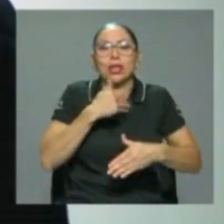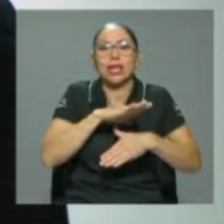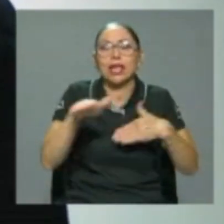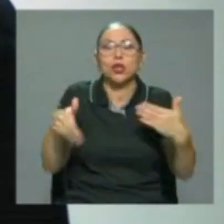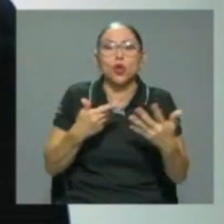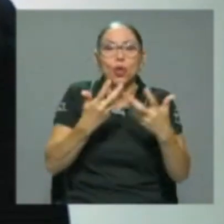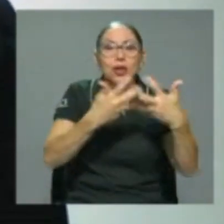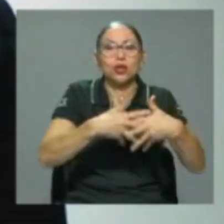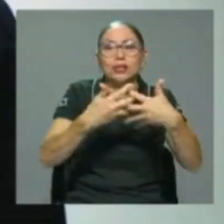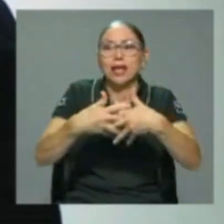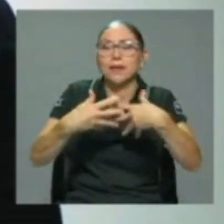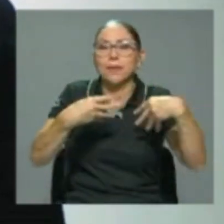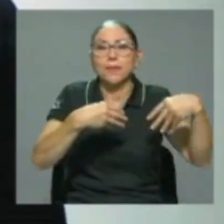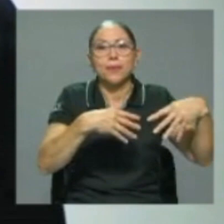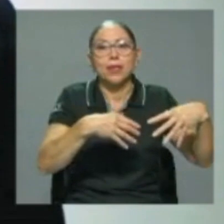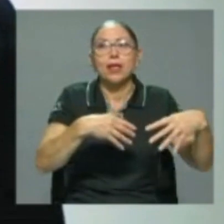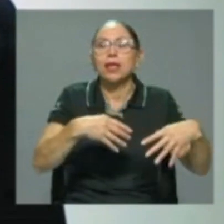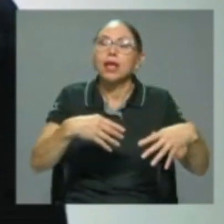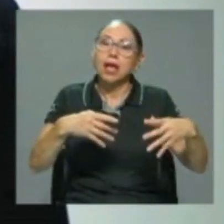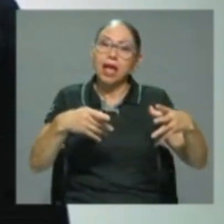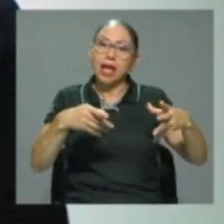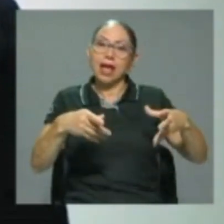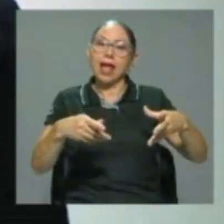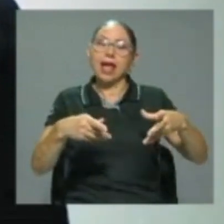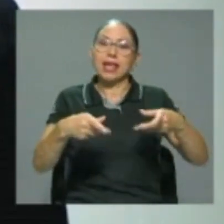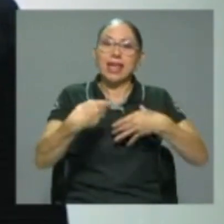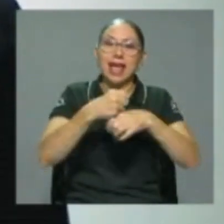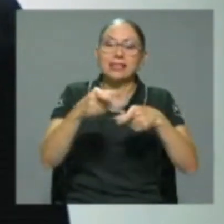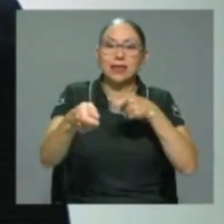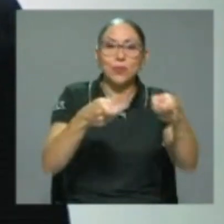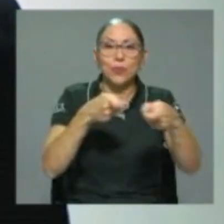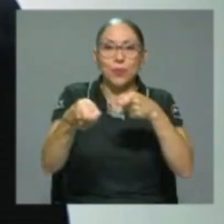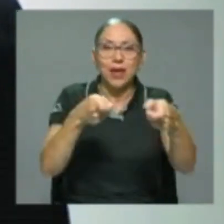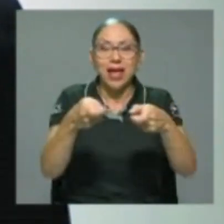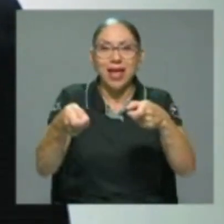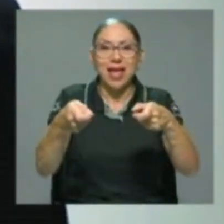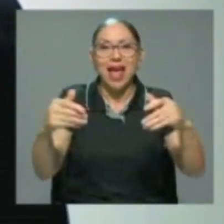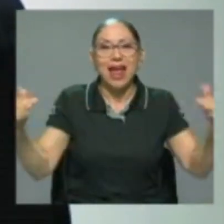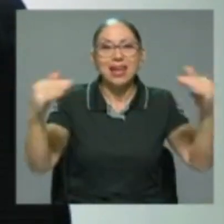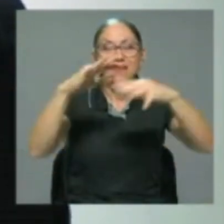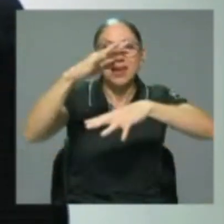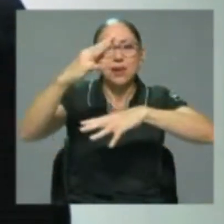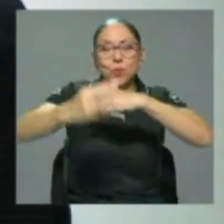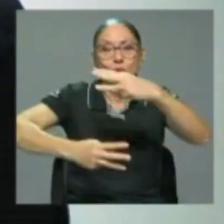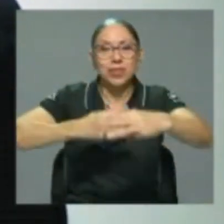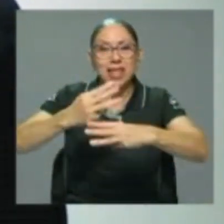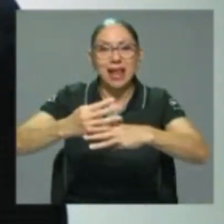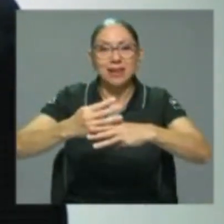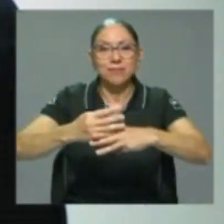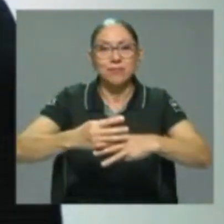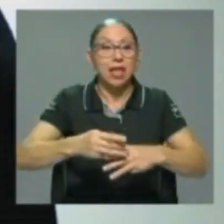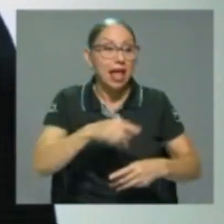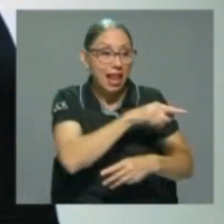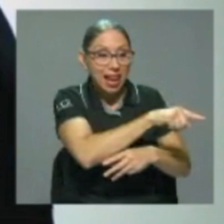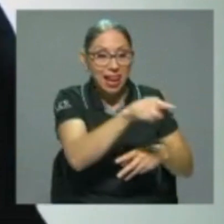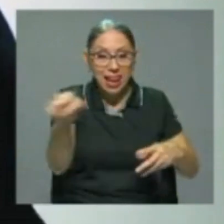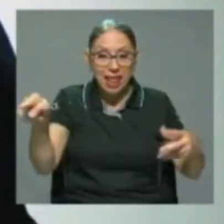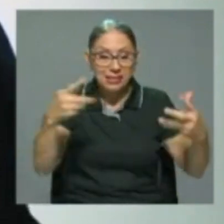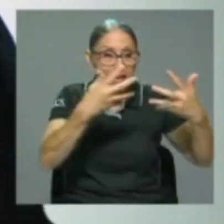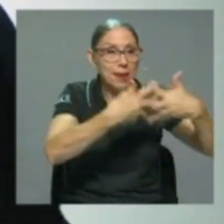nivel mundial. Es decir, ¿hasta qué punto los regulados, es decir, los que prestan los servicios